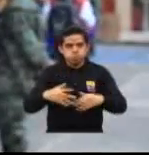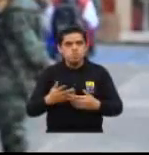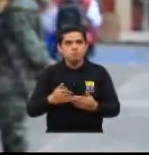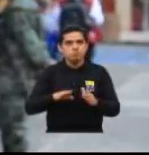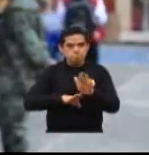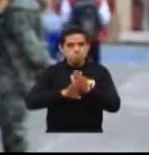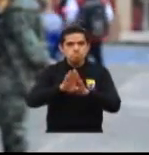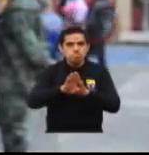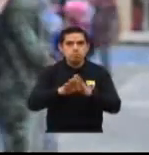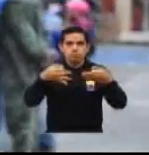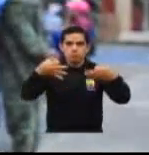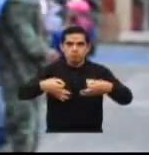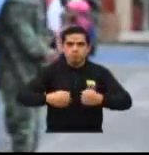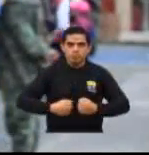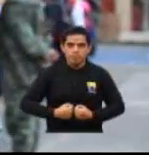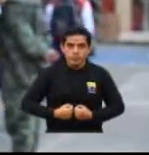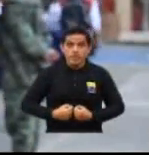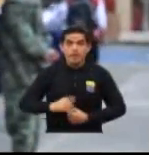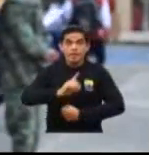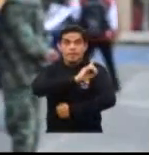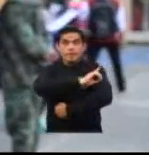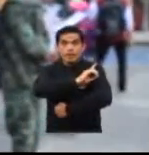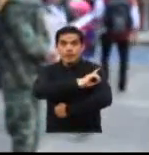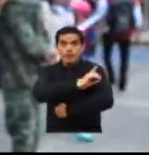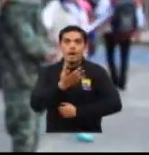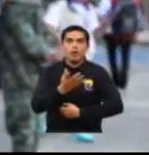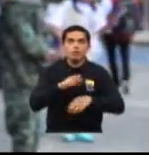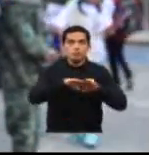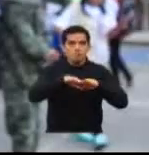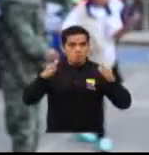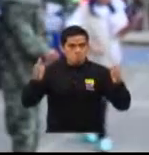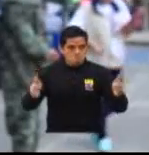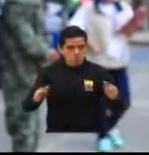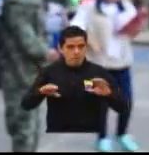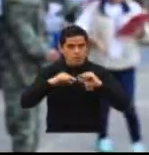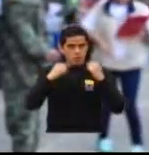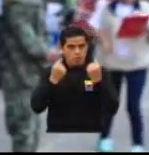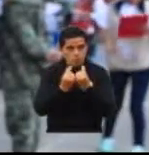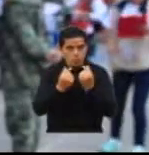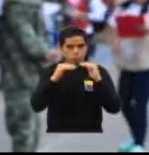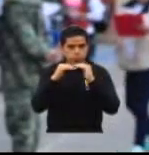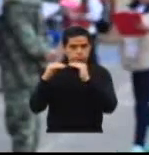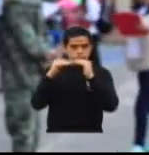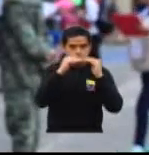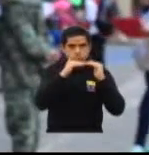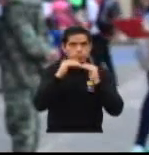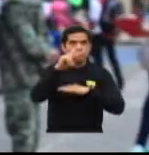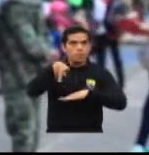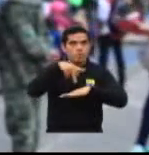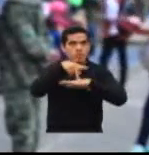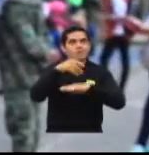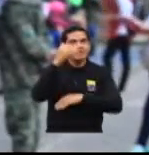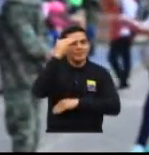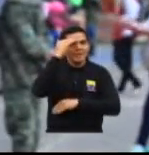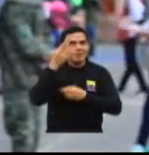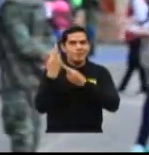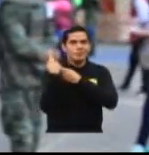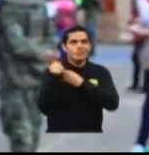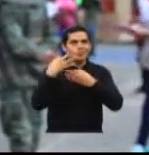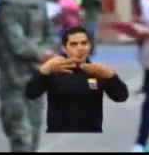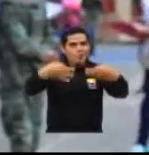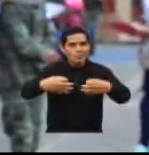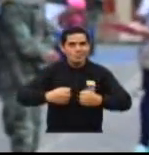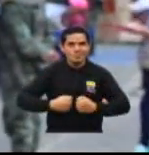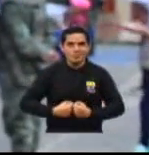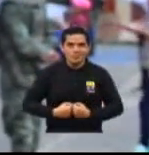manera correcta. Los delegados de la mesa, que es un grupo homogéneo de profesionales, lo han sabido llevar de una